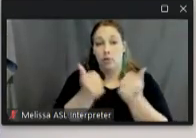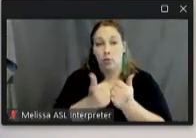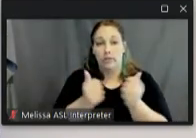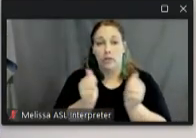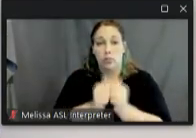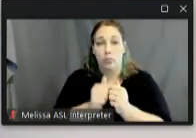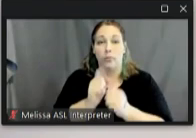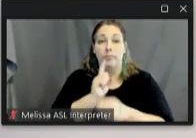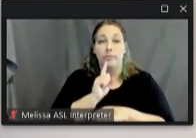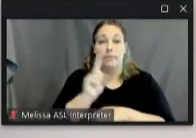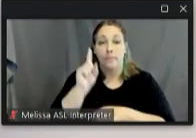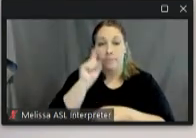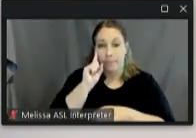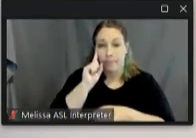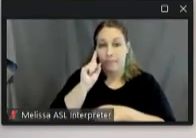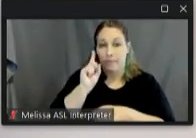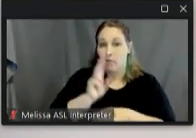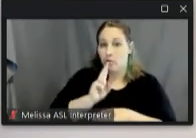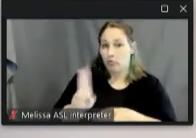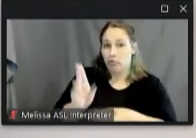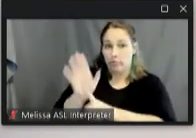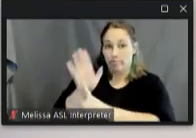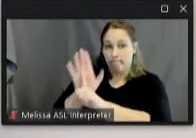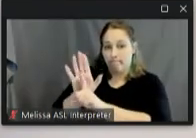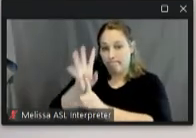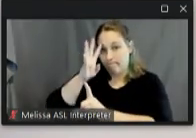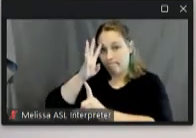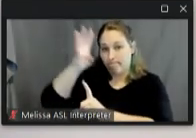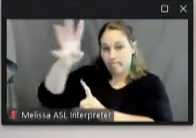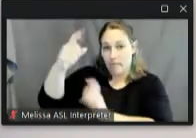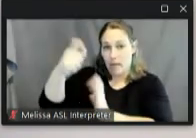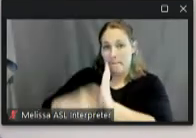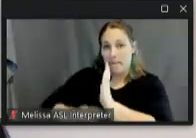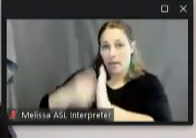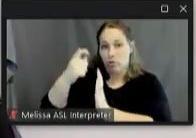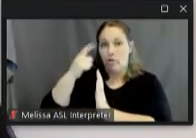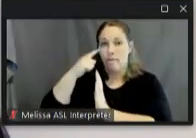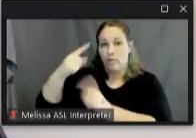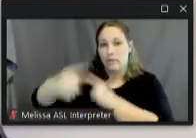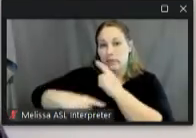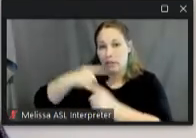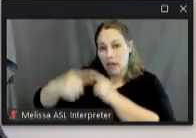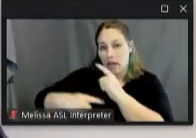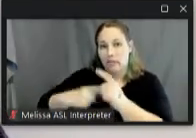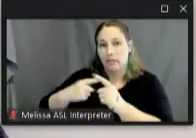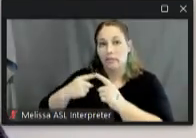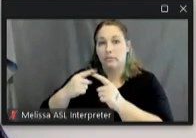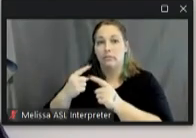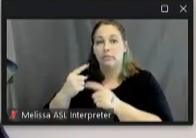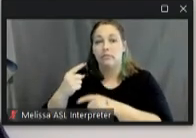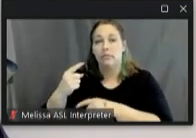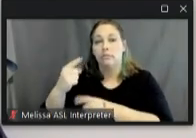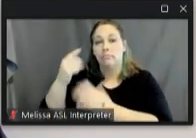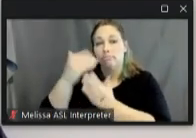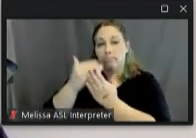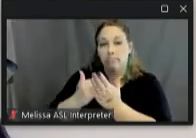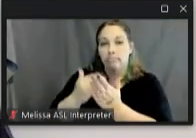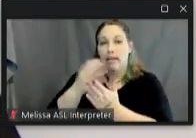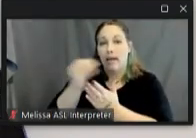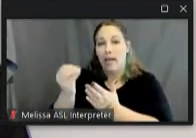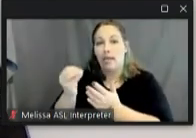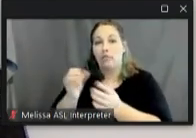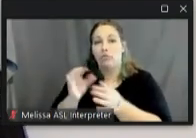manual de señas en materia de violencia de género y derechos sexuales y derechos